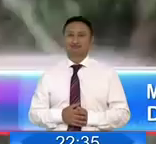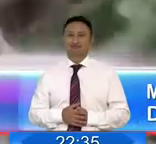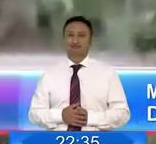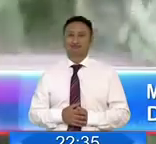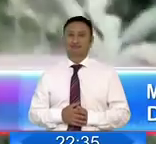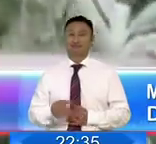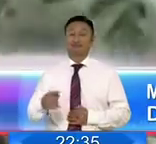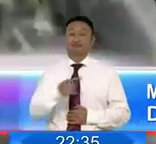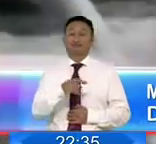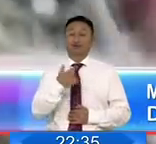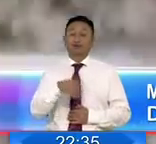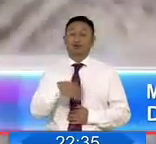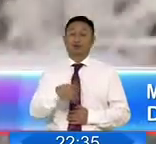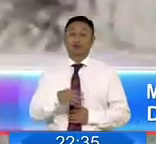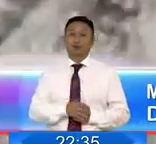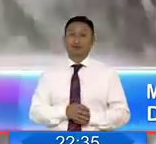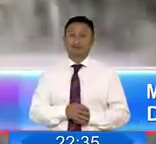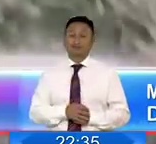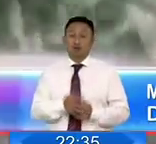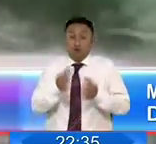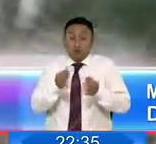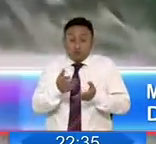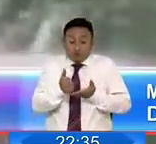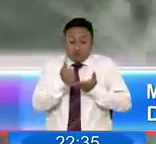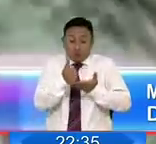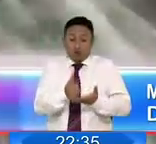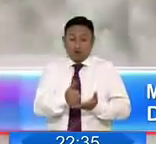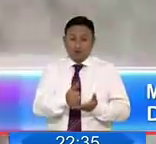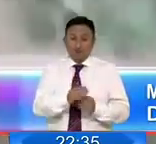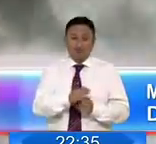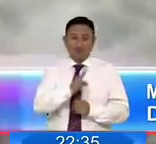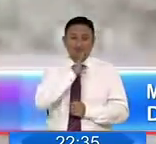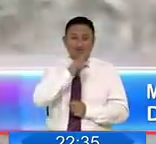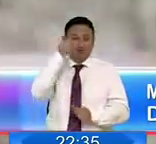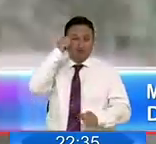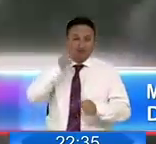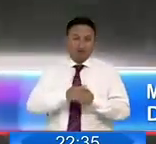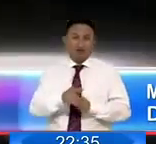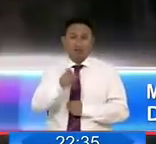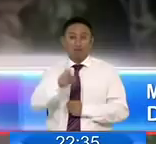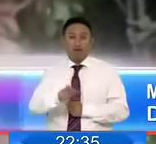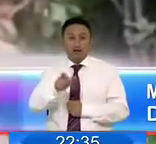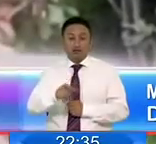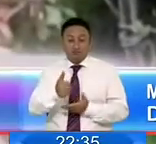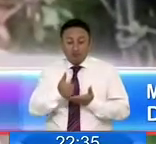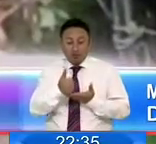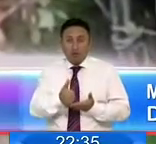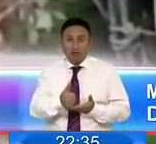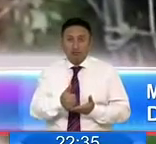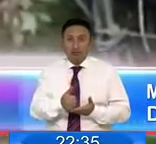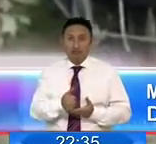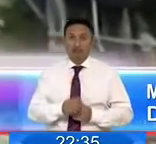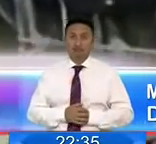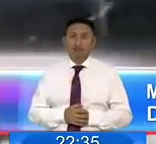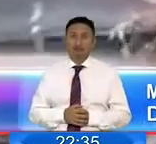Los momentos de labores de rescate quedarán por siempre en la retina de quienes formaron parte de sus